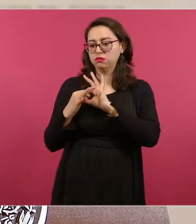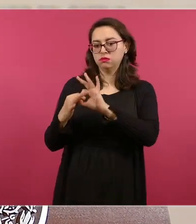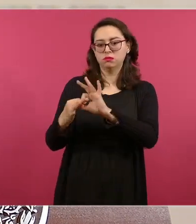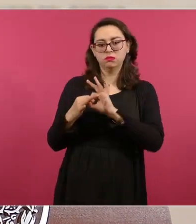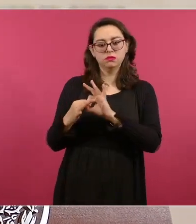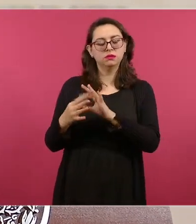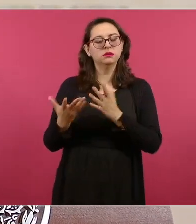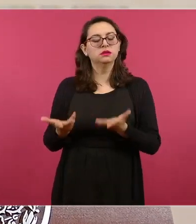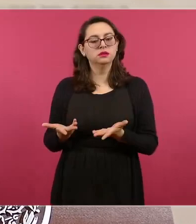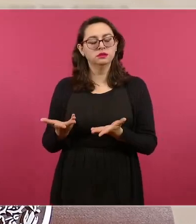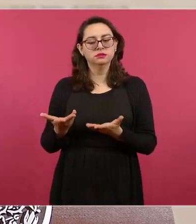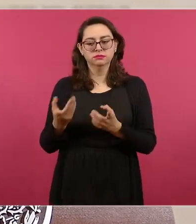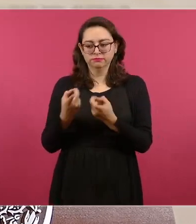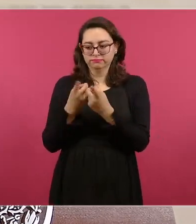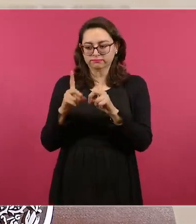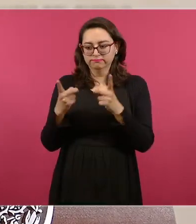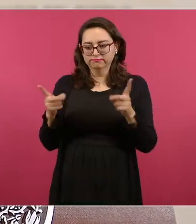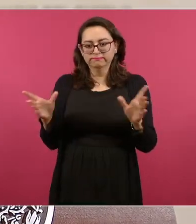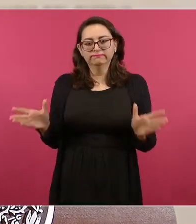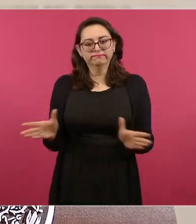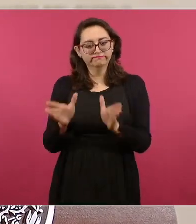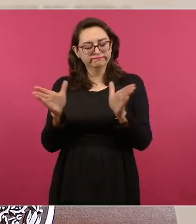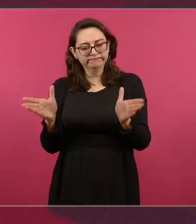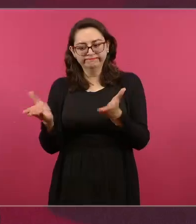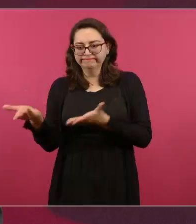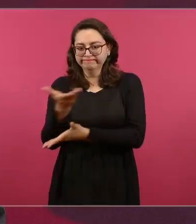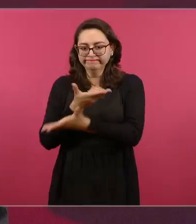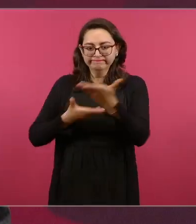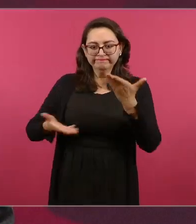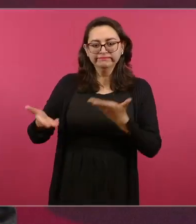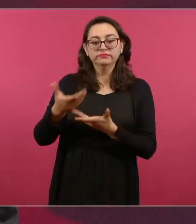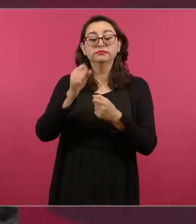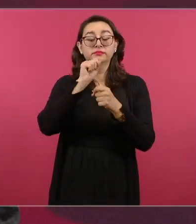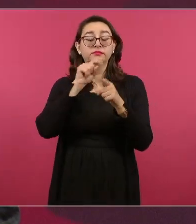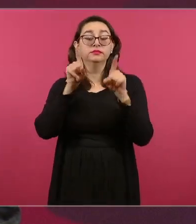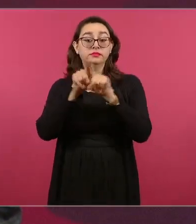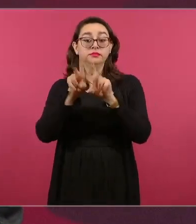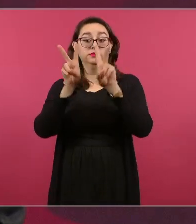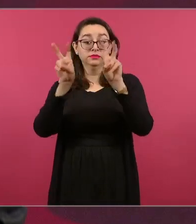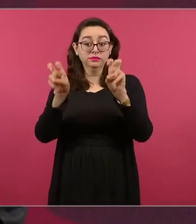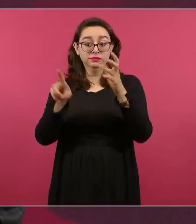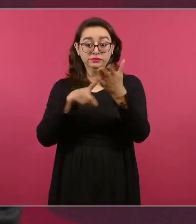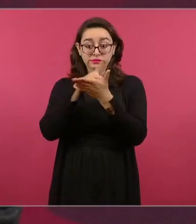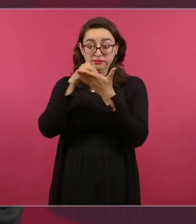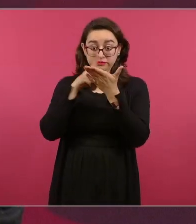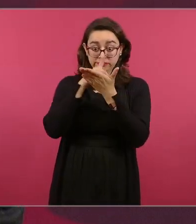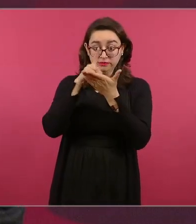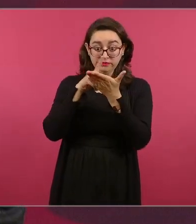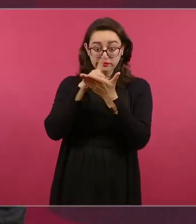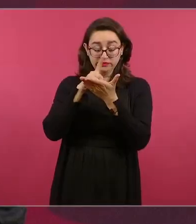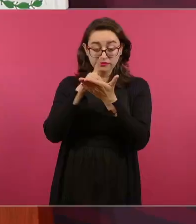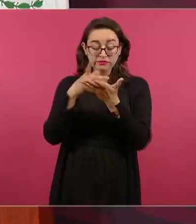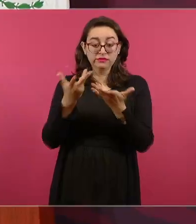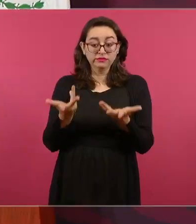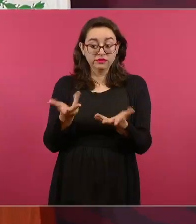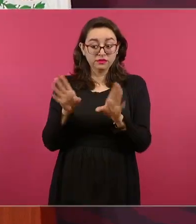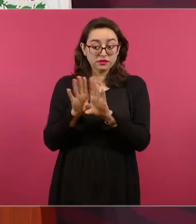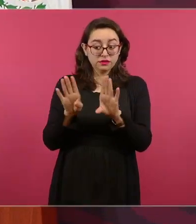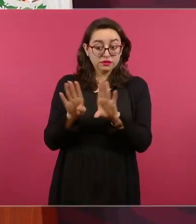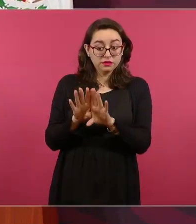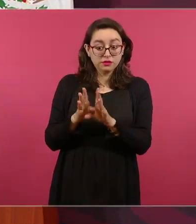y también el tema del narcotráfico, las drogas.